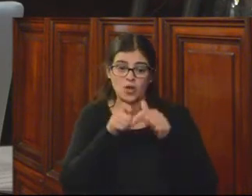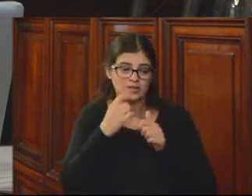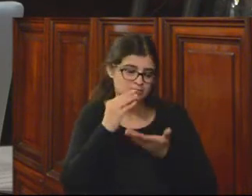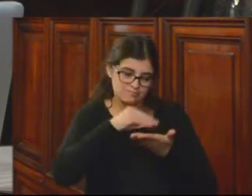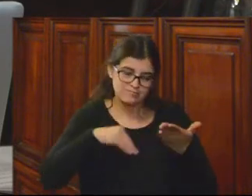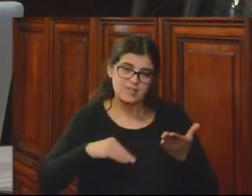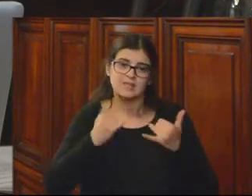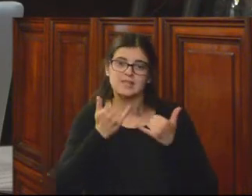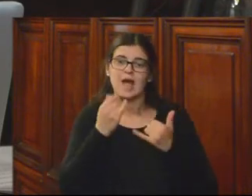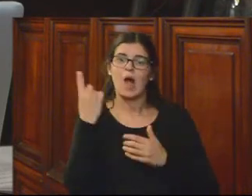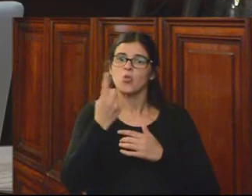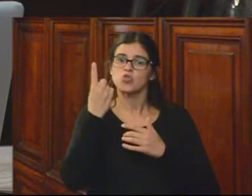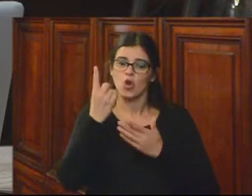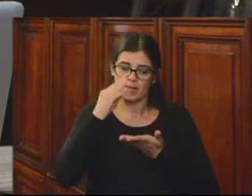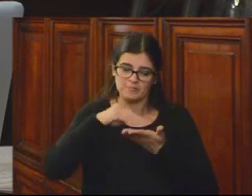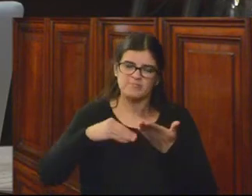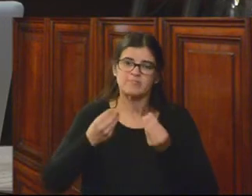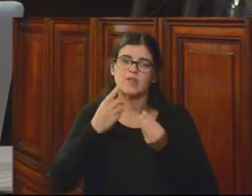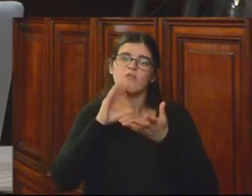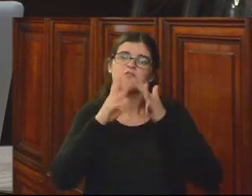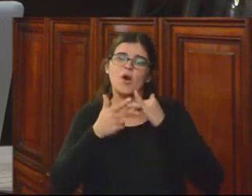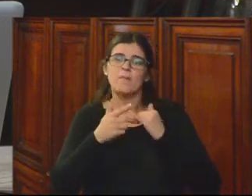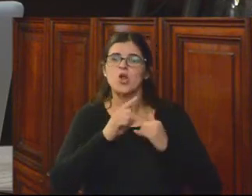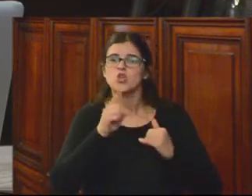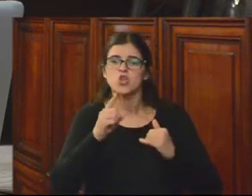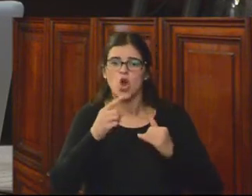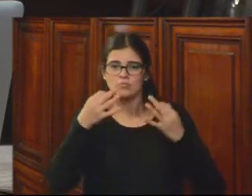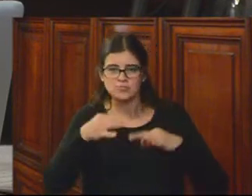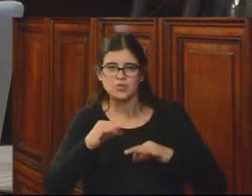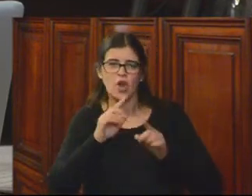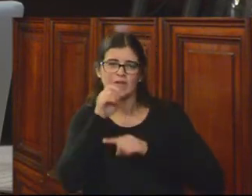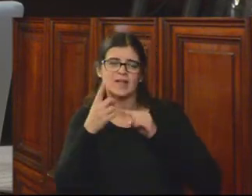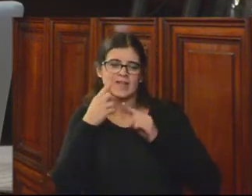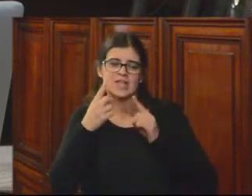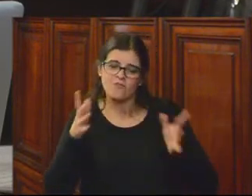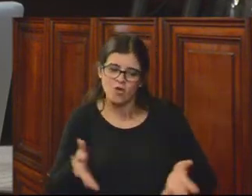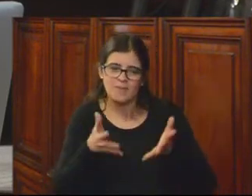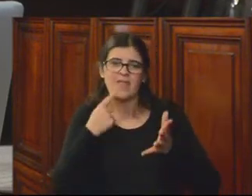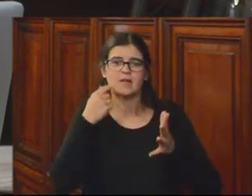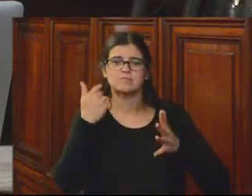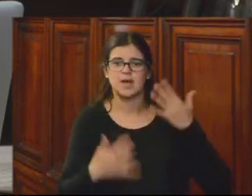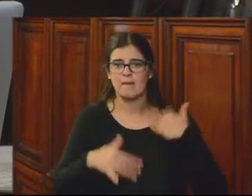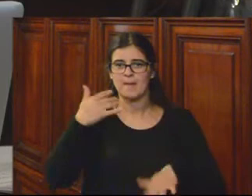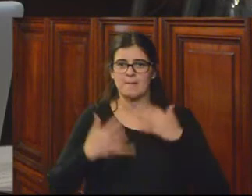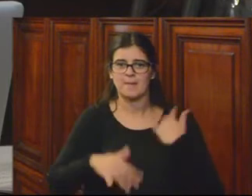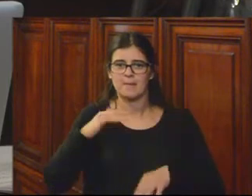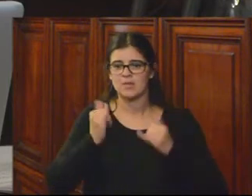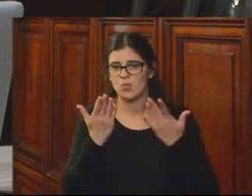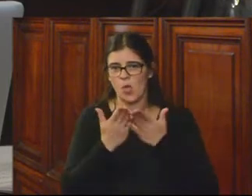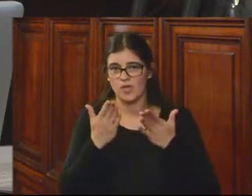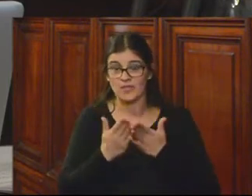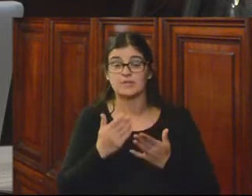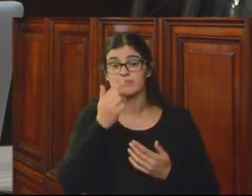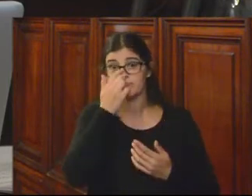públicas autónomas, basándose en criterios no académicos y fomentando la deserción estudiantil. Por otra